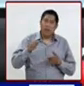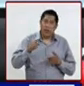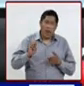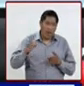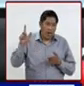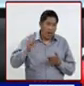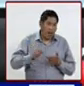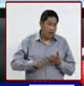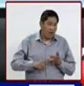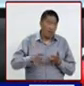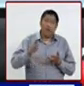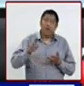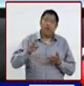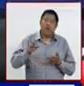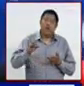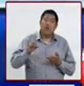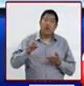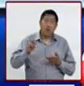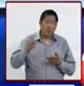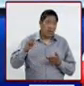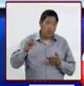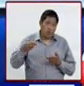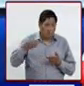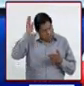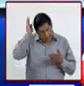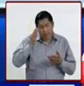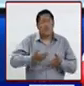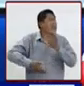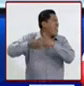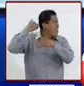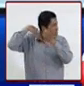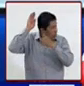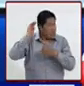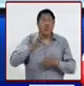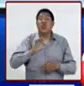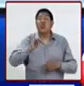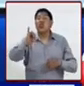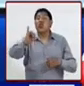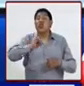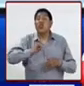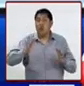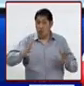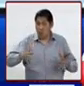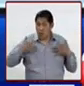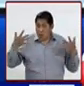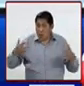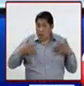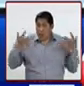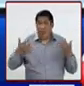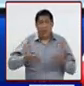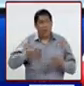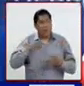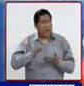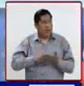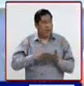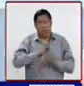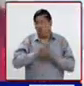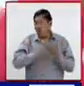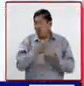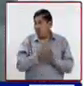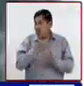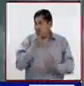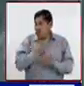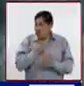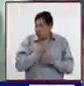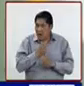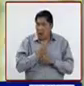Robinho, que salieron de acá, como Rodrigo también. Y quedo muy feliz, ¿no? Porque al final es todo el trabajo,